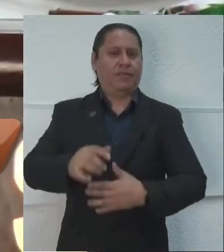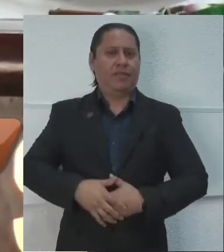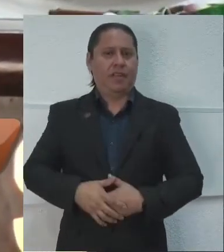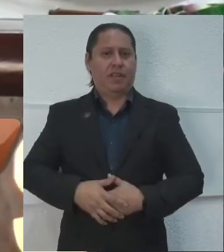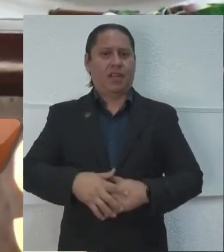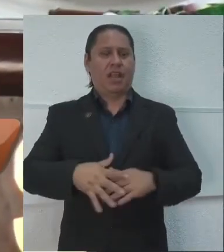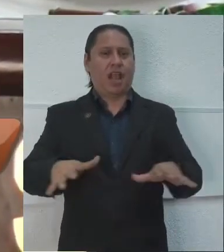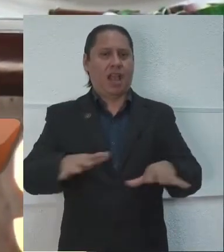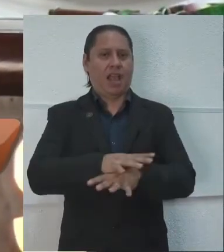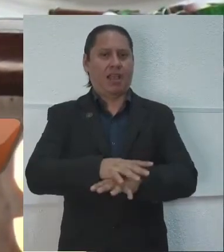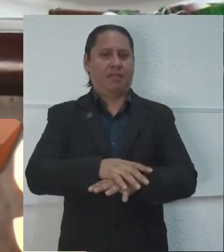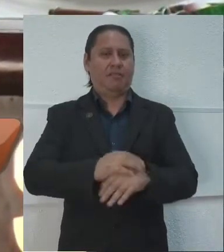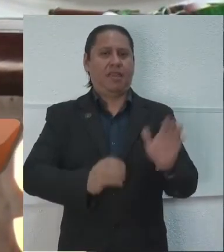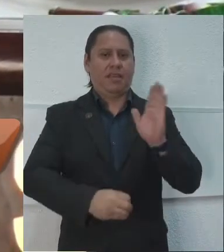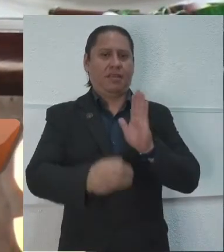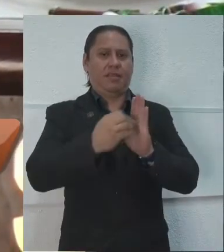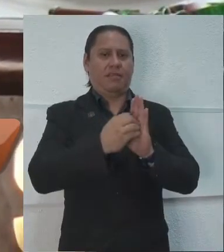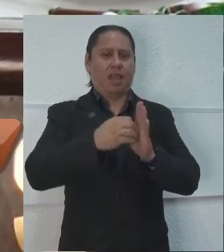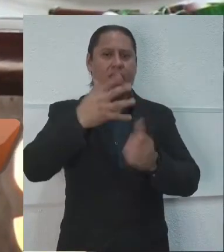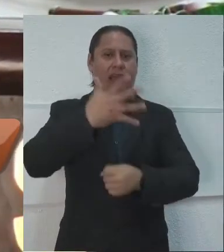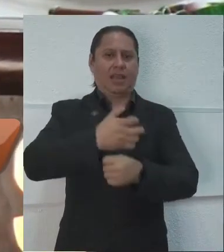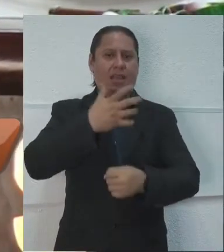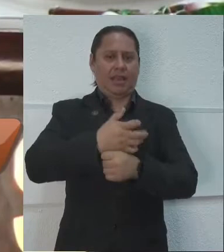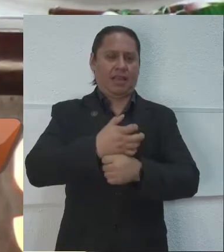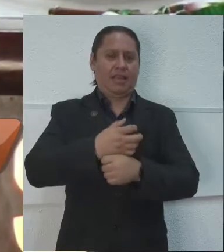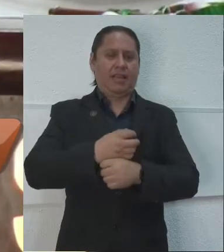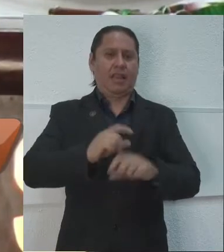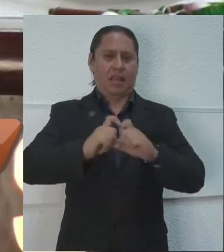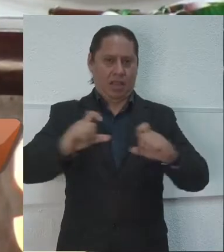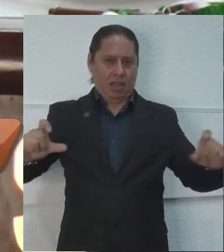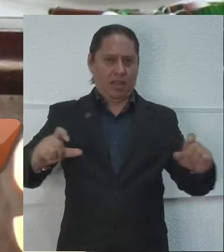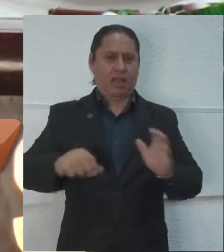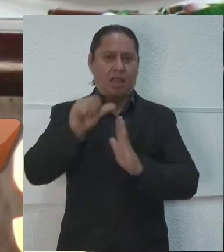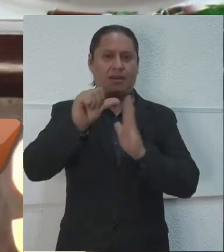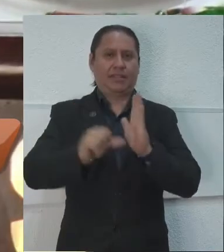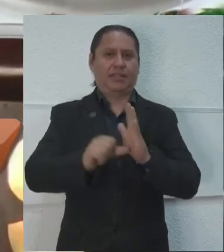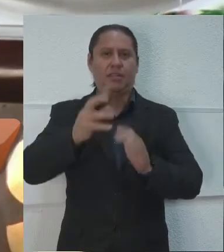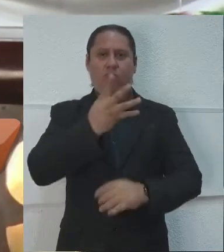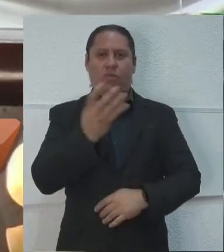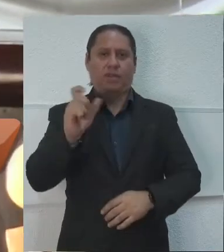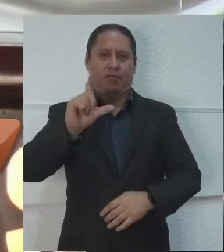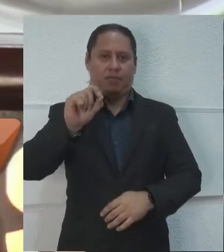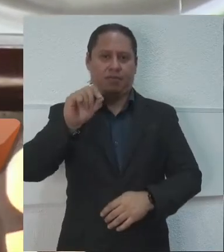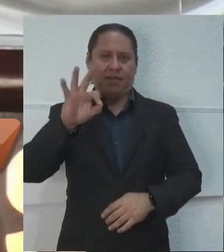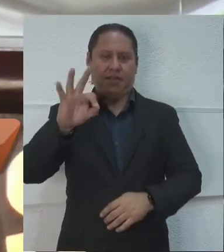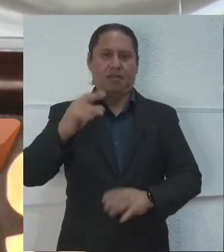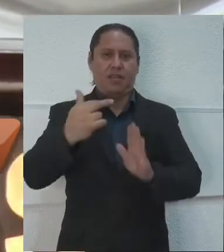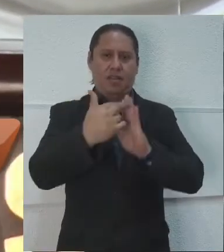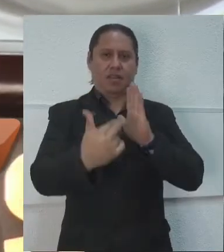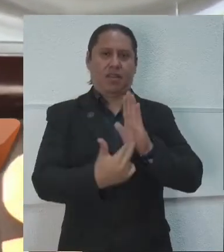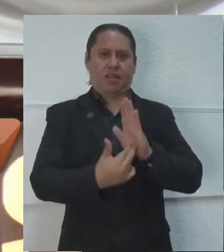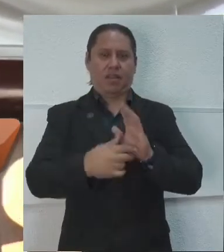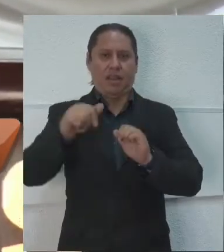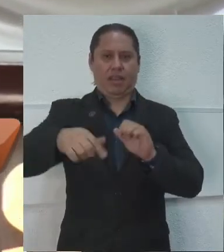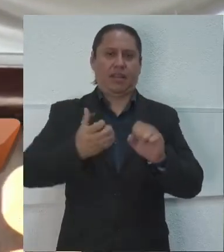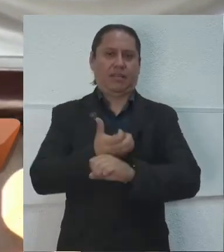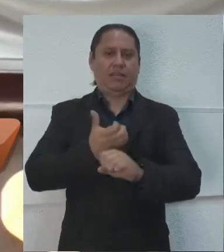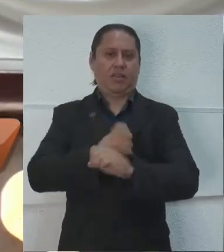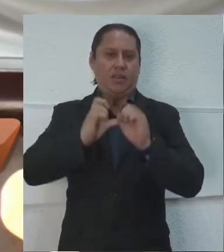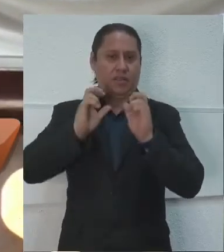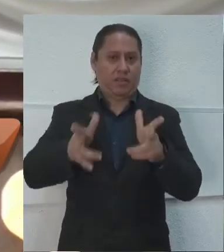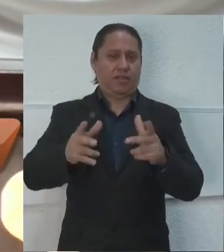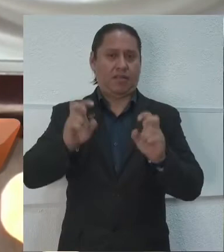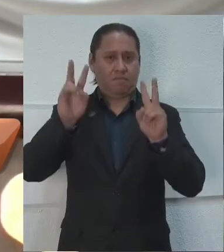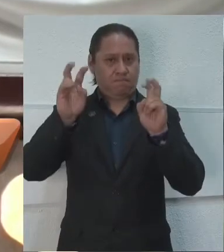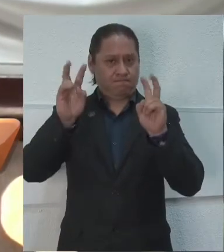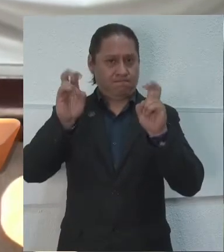se reforma y adiciona la fracción quinta al artículo 423 del Código Penal para el Estado de Chiapas